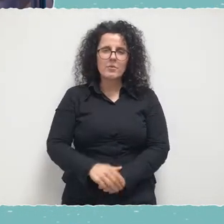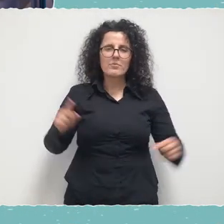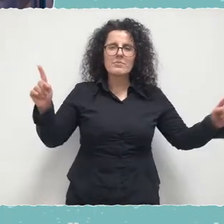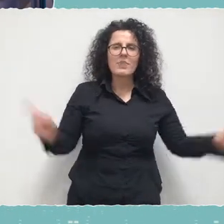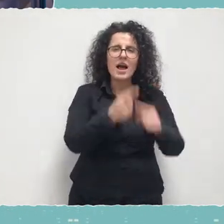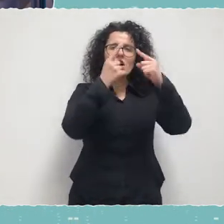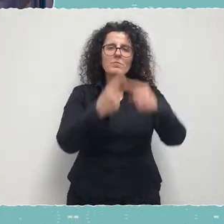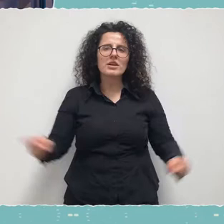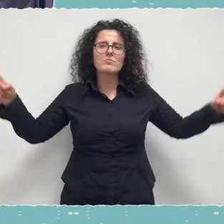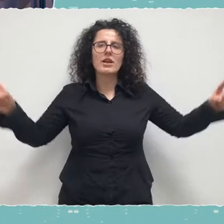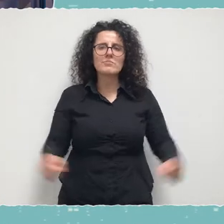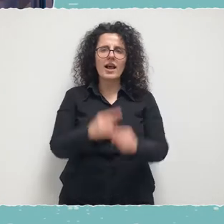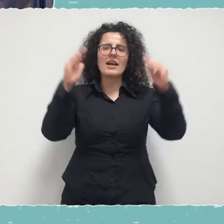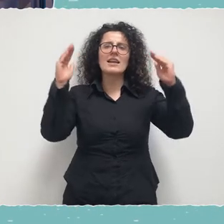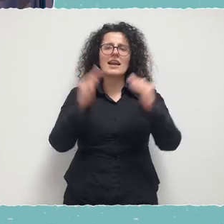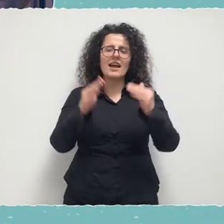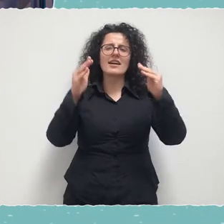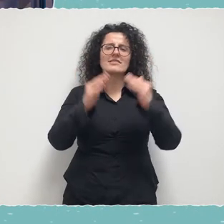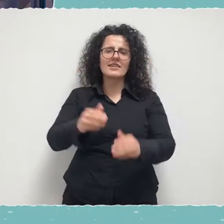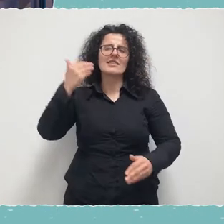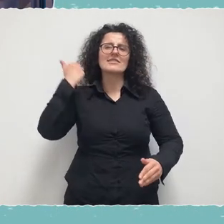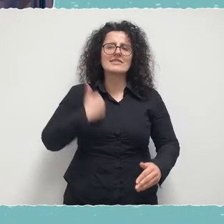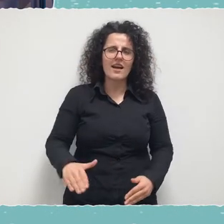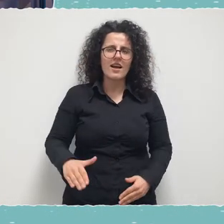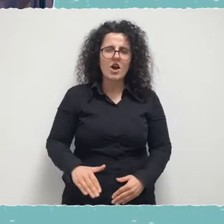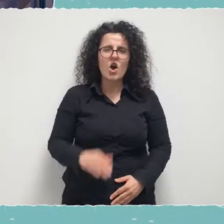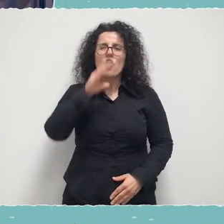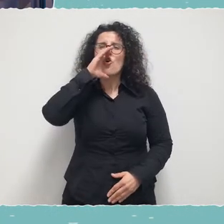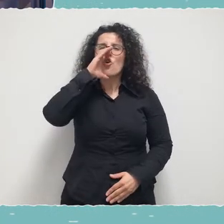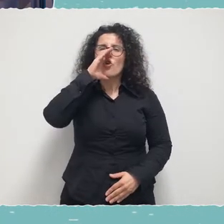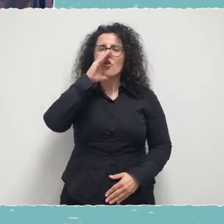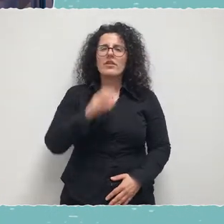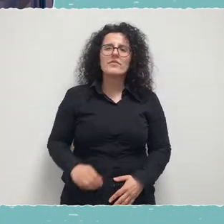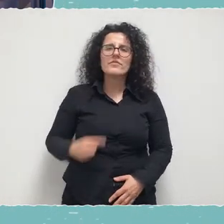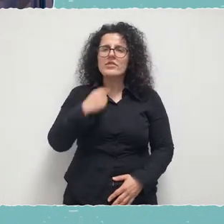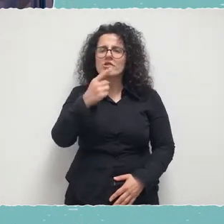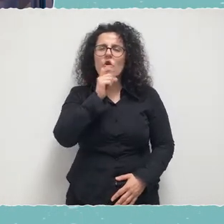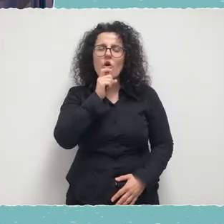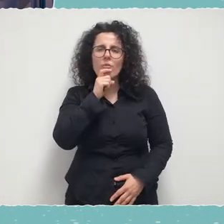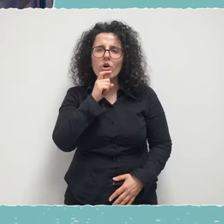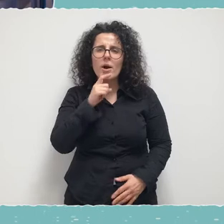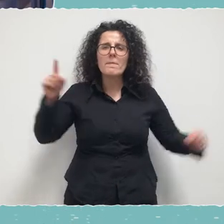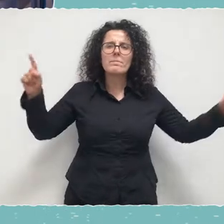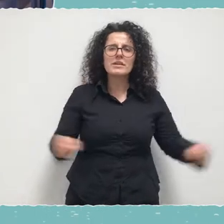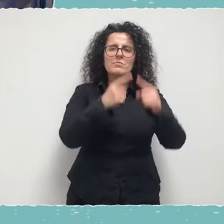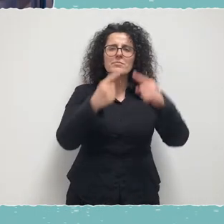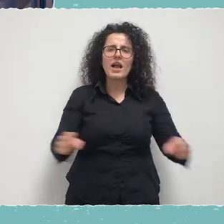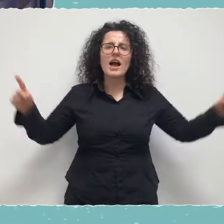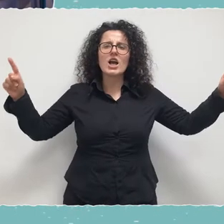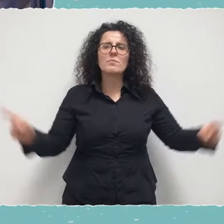Ai, plis, plas, plas, plis, plas, plas, a cosiña está... Como